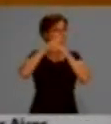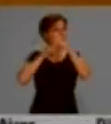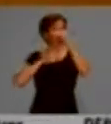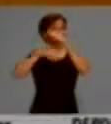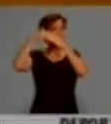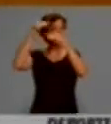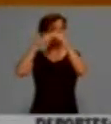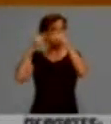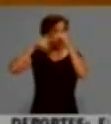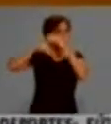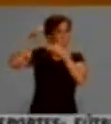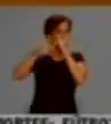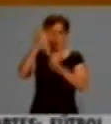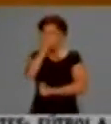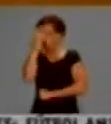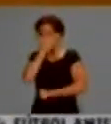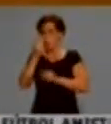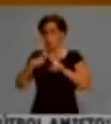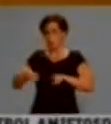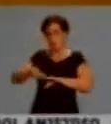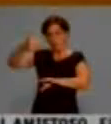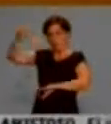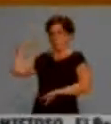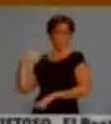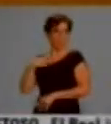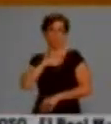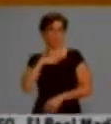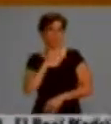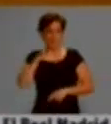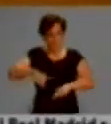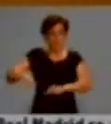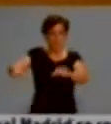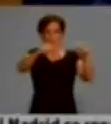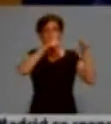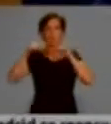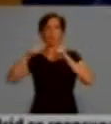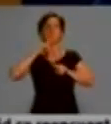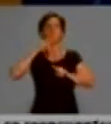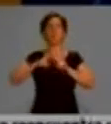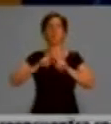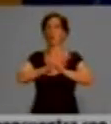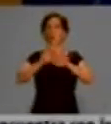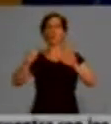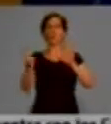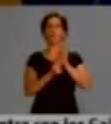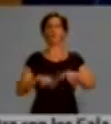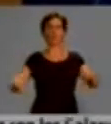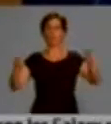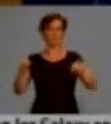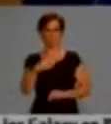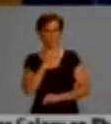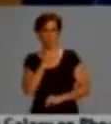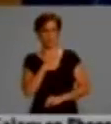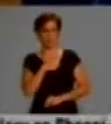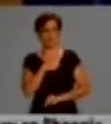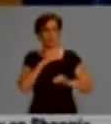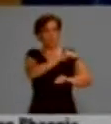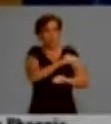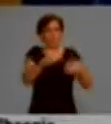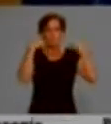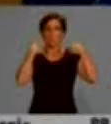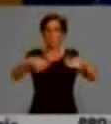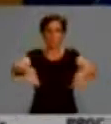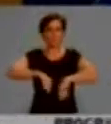las sospechas de las sombras del pasado y este debate no puede ser una ley de punto final. Asuma usted su